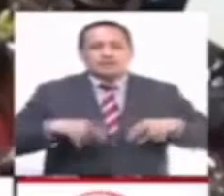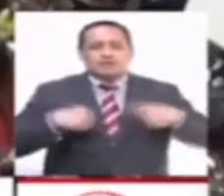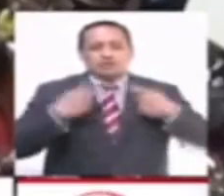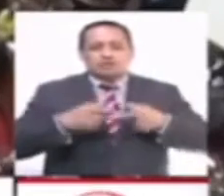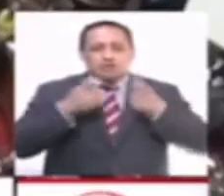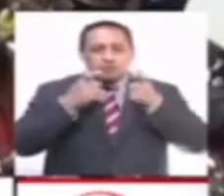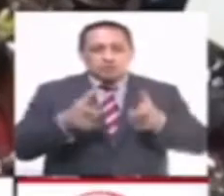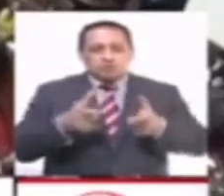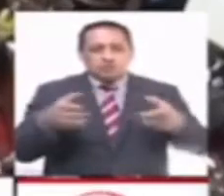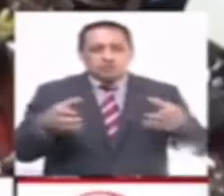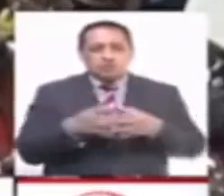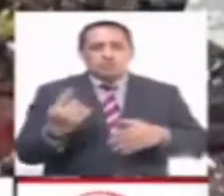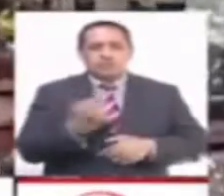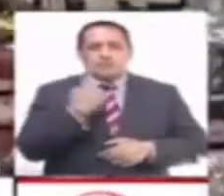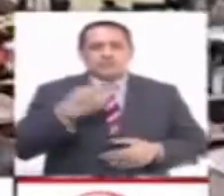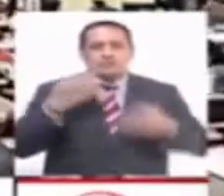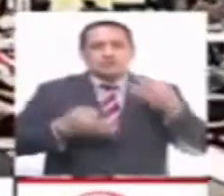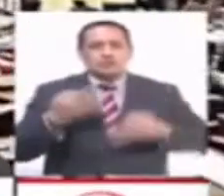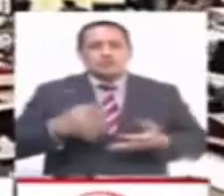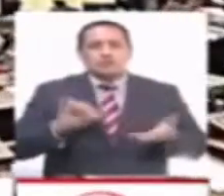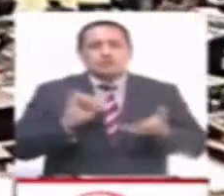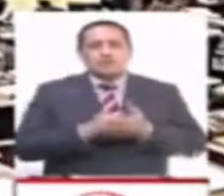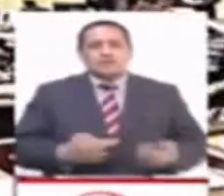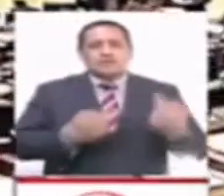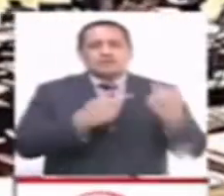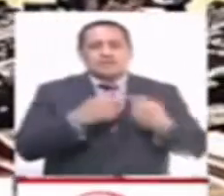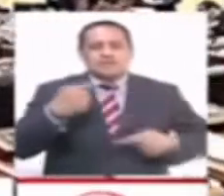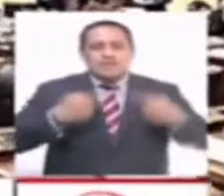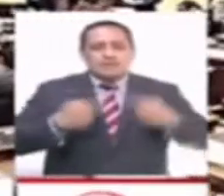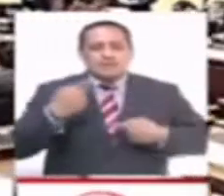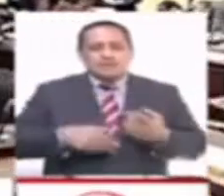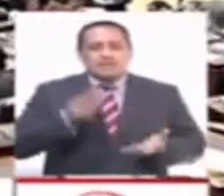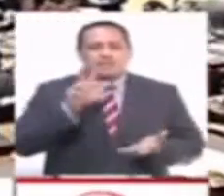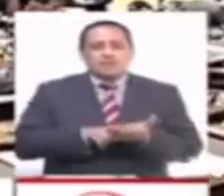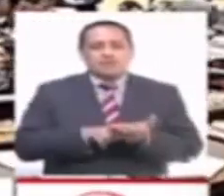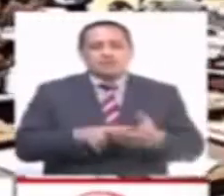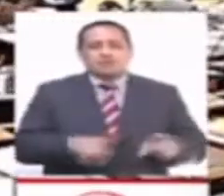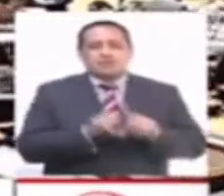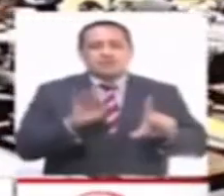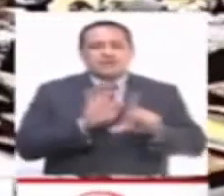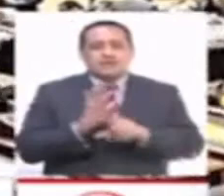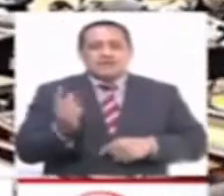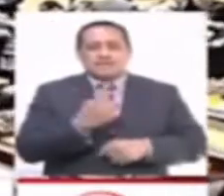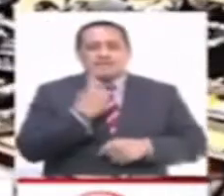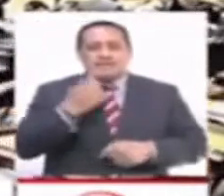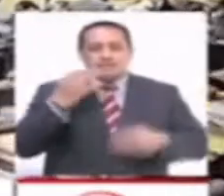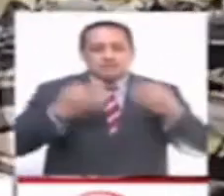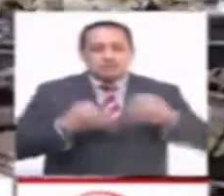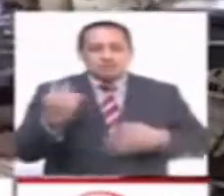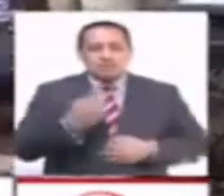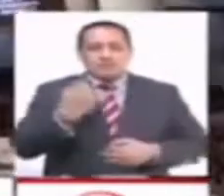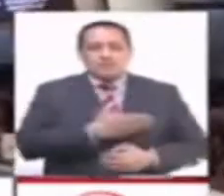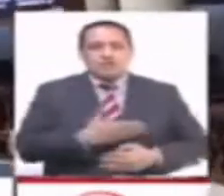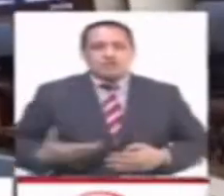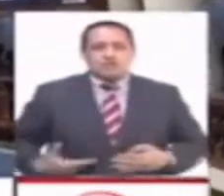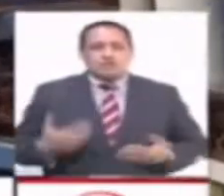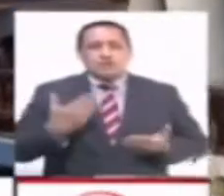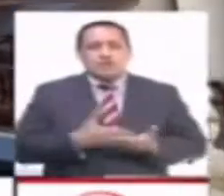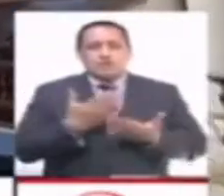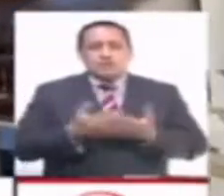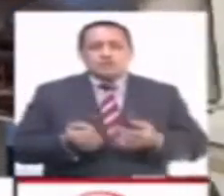de la Comisión Bicameral de Presupuesto, que se encargará del debate y aprobación de la Ley General de Presupuesto Público. La